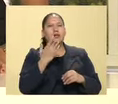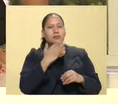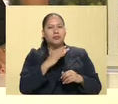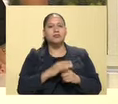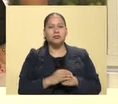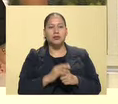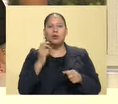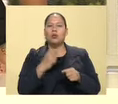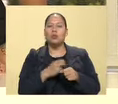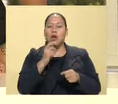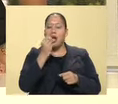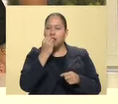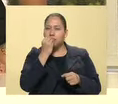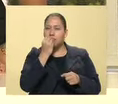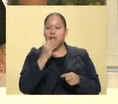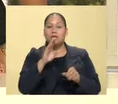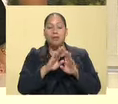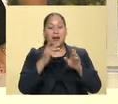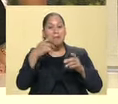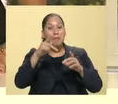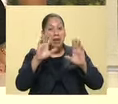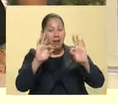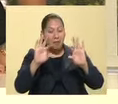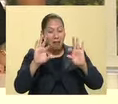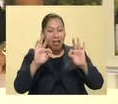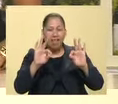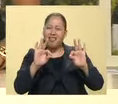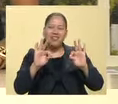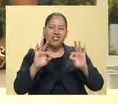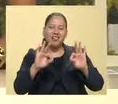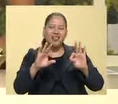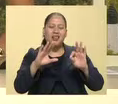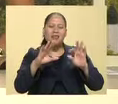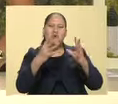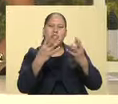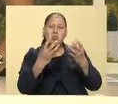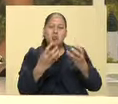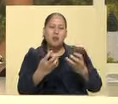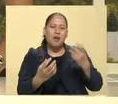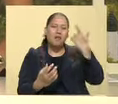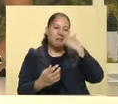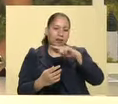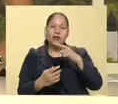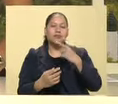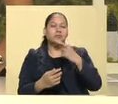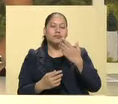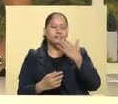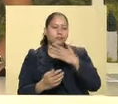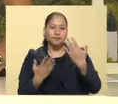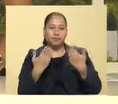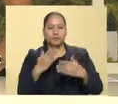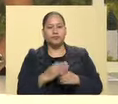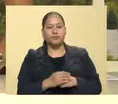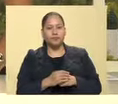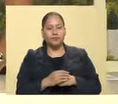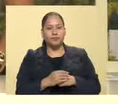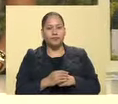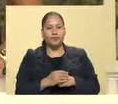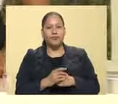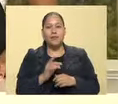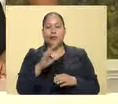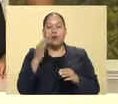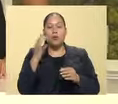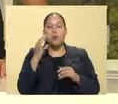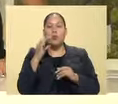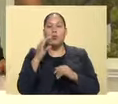que dejar que se... que se batan. Porque si no se van a empezar, se va a empezar a humedecer y ya no nos va a quedar tan rico. Ok. Y el toque final,